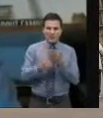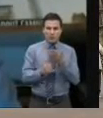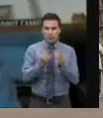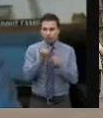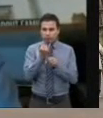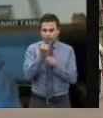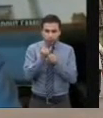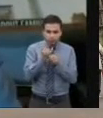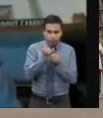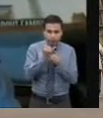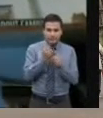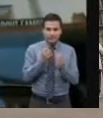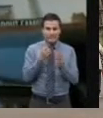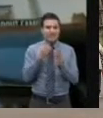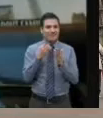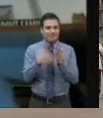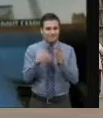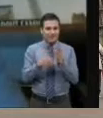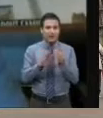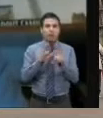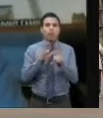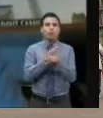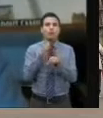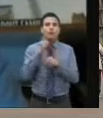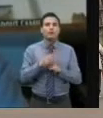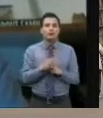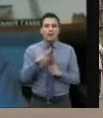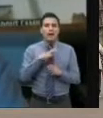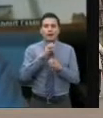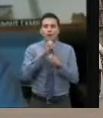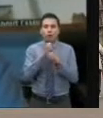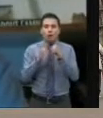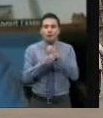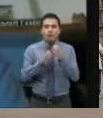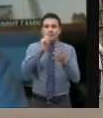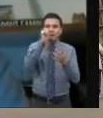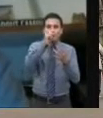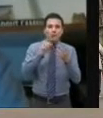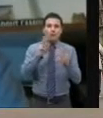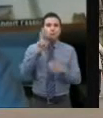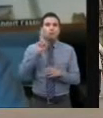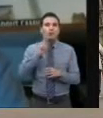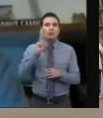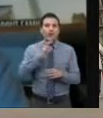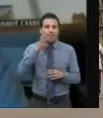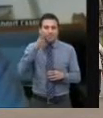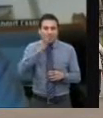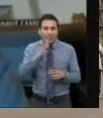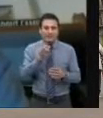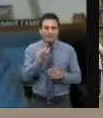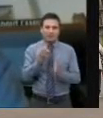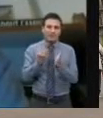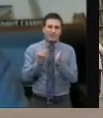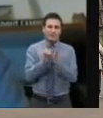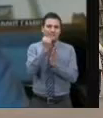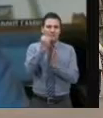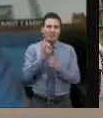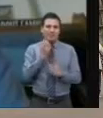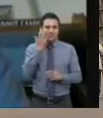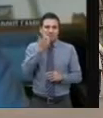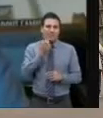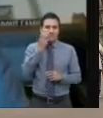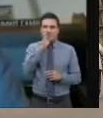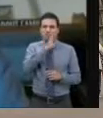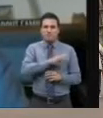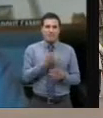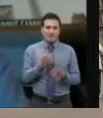es deficiente, pues solo cuenta con elementos mínimos probatorios, lo que provoca una resolución arbitraria y autoritaria